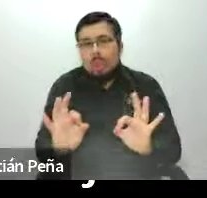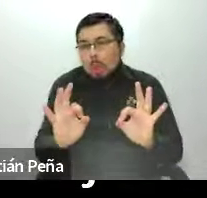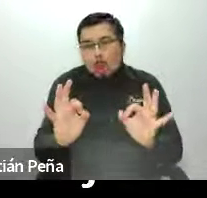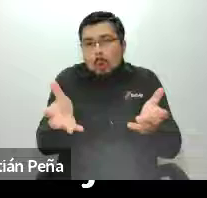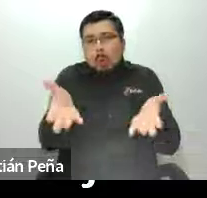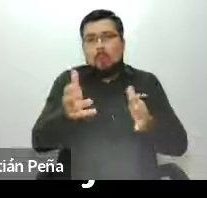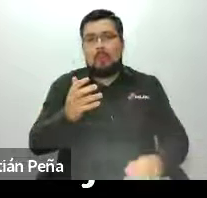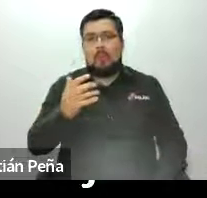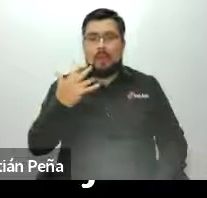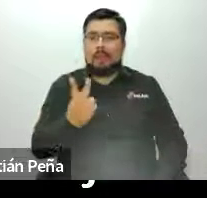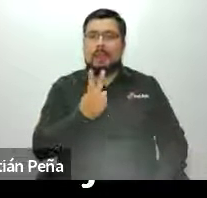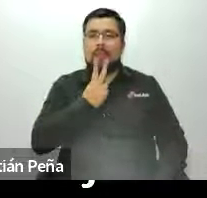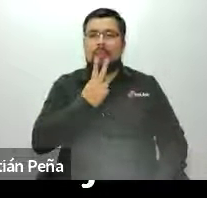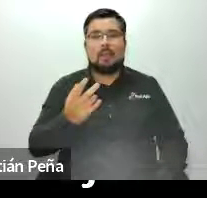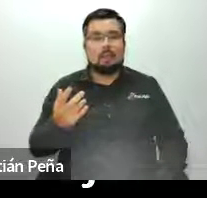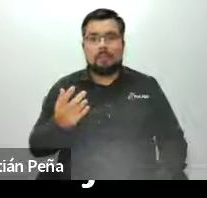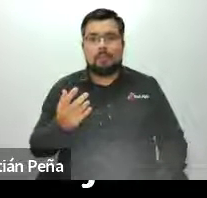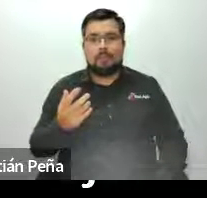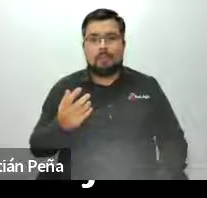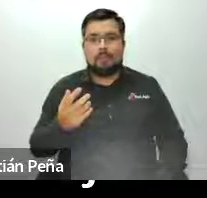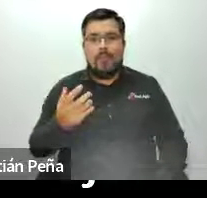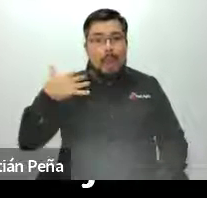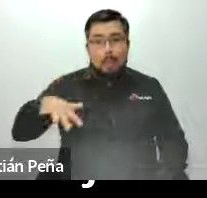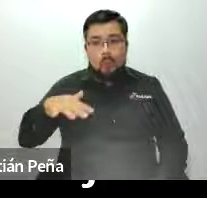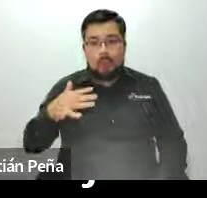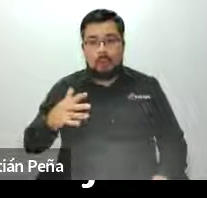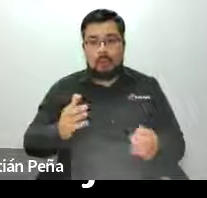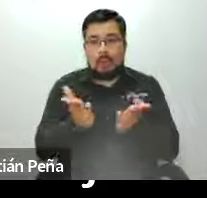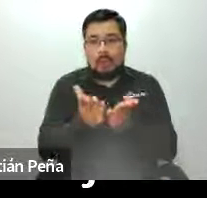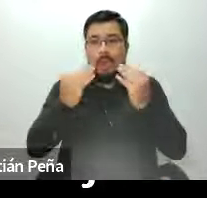que el estudiante sea independiente, ¿no? Que logre su independencia.